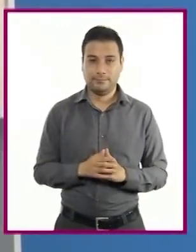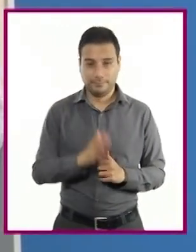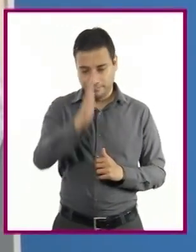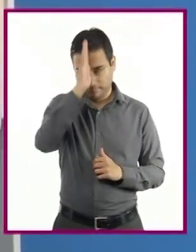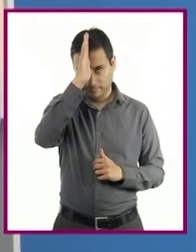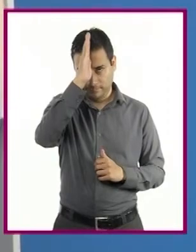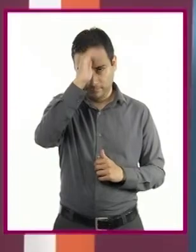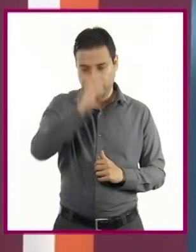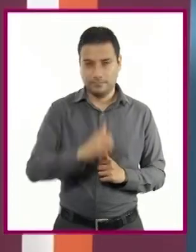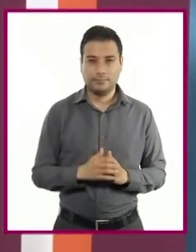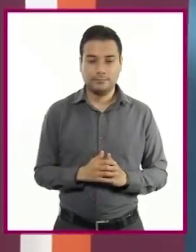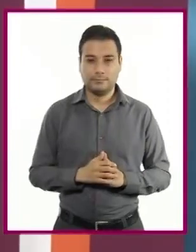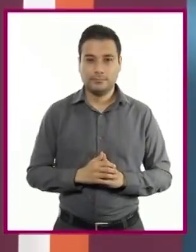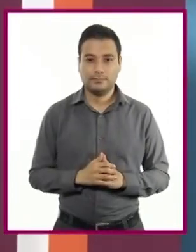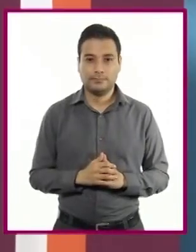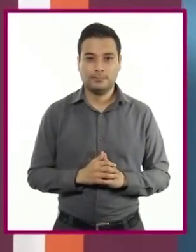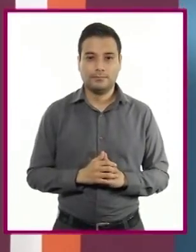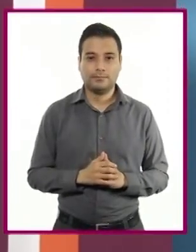acuerdo, Nadia.